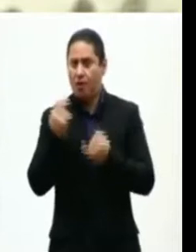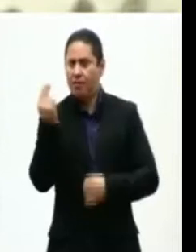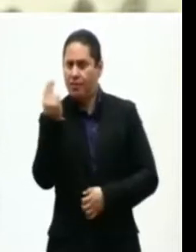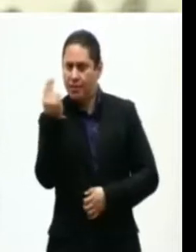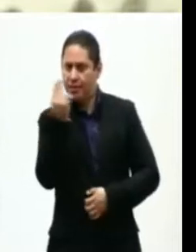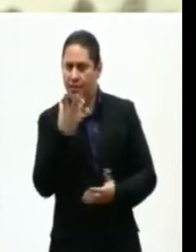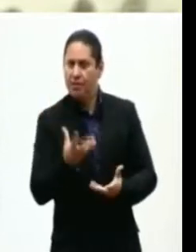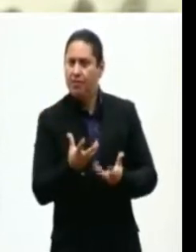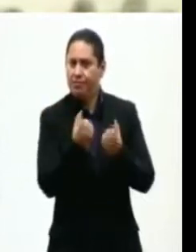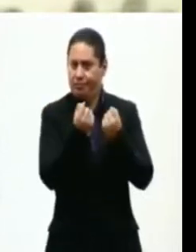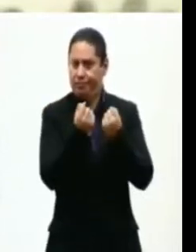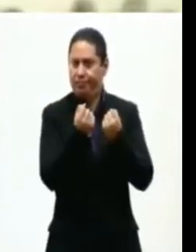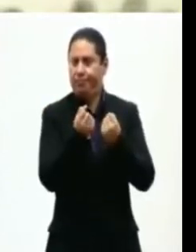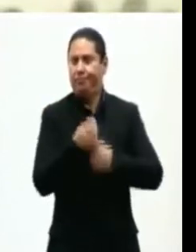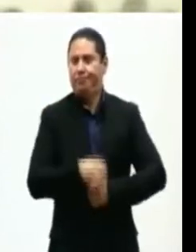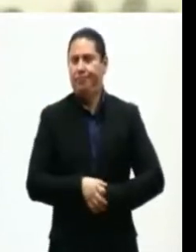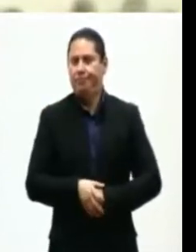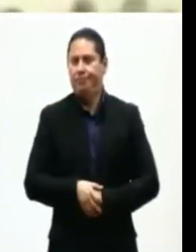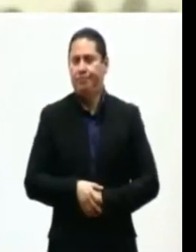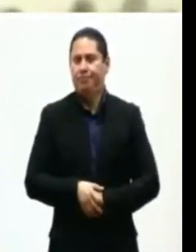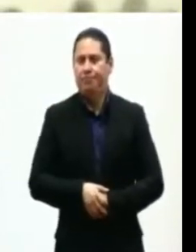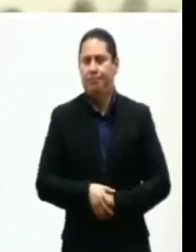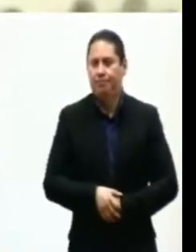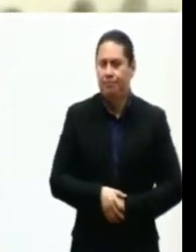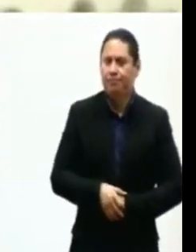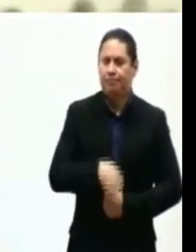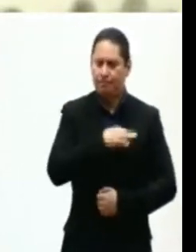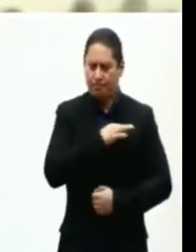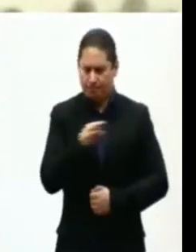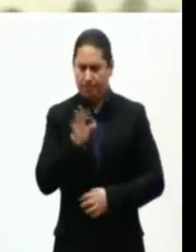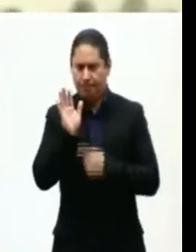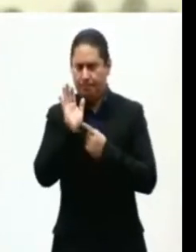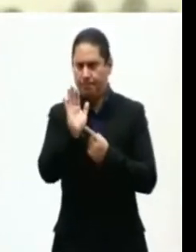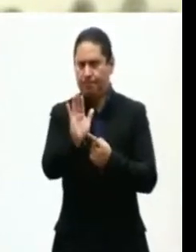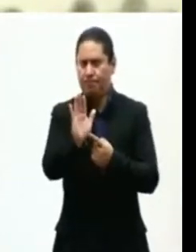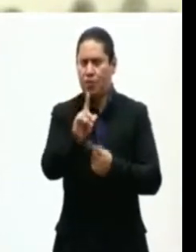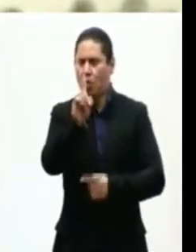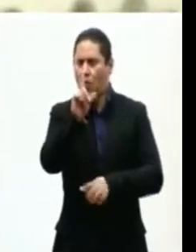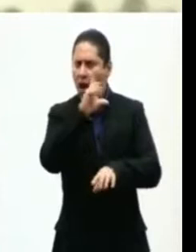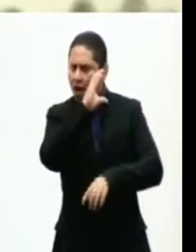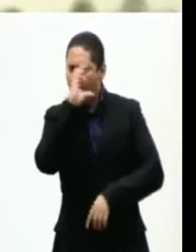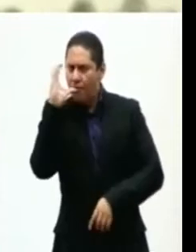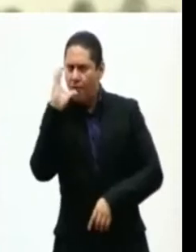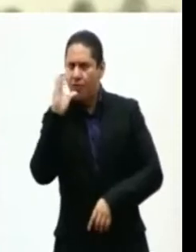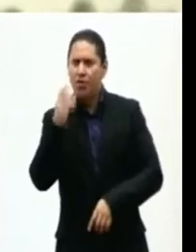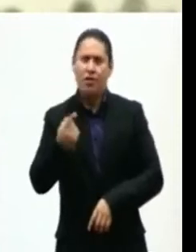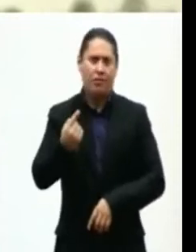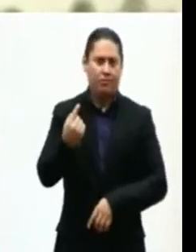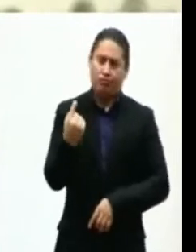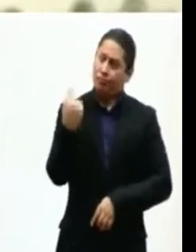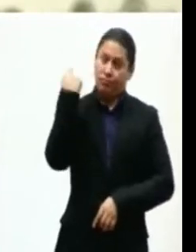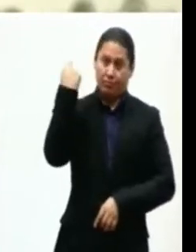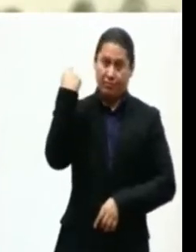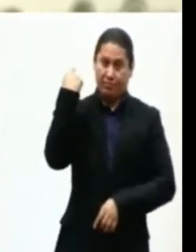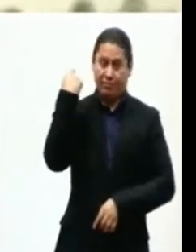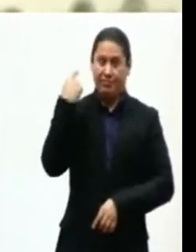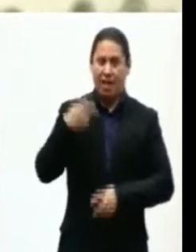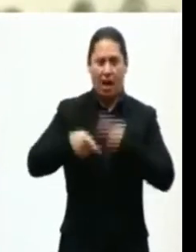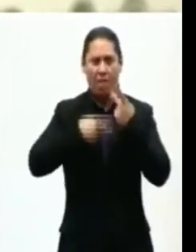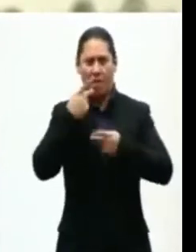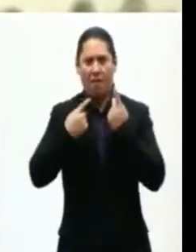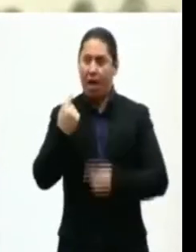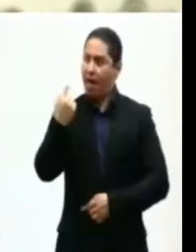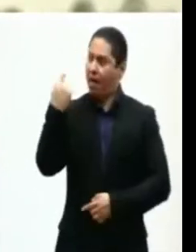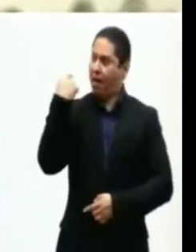un rescate y acompañamiento. Me permito presentarles una foto que está detrás de mí, donde podemos ver